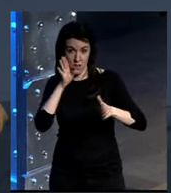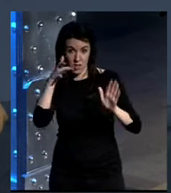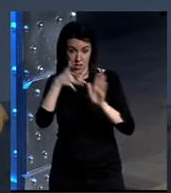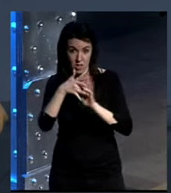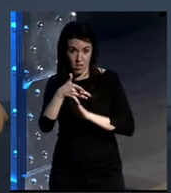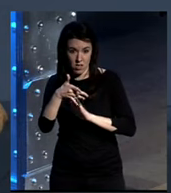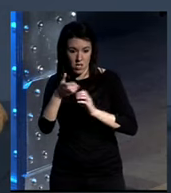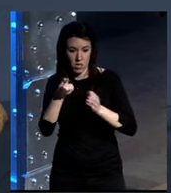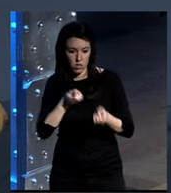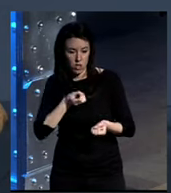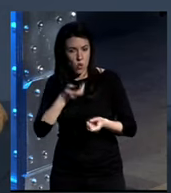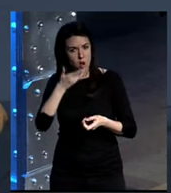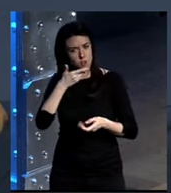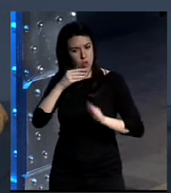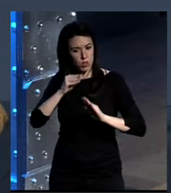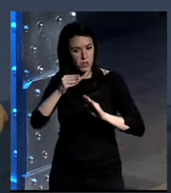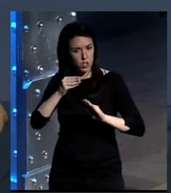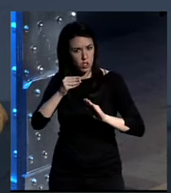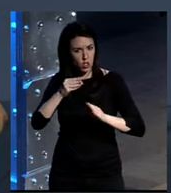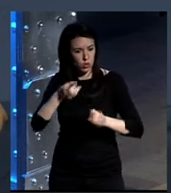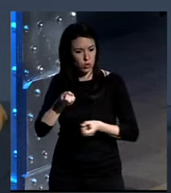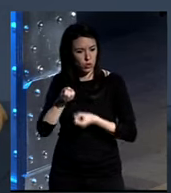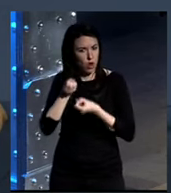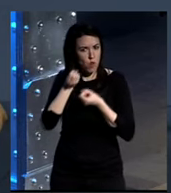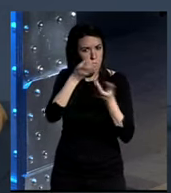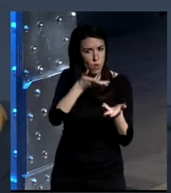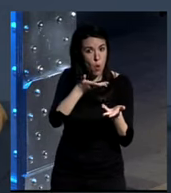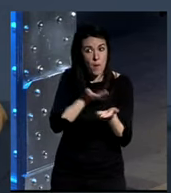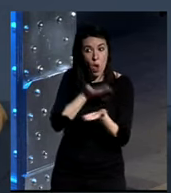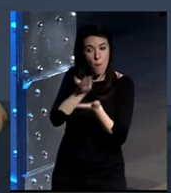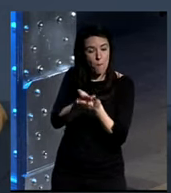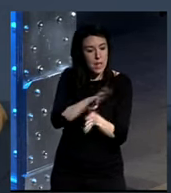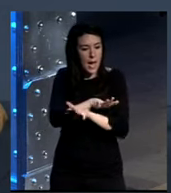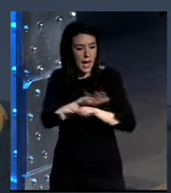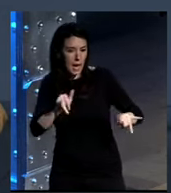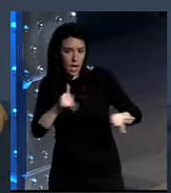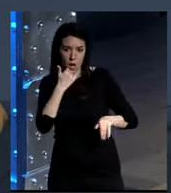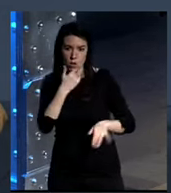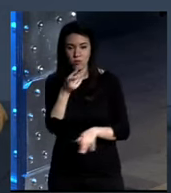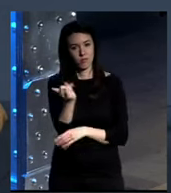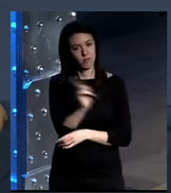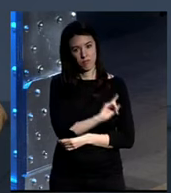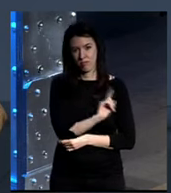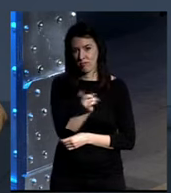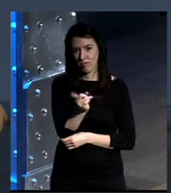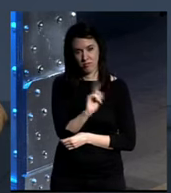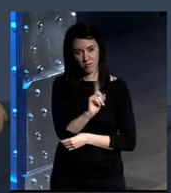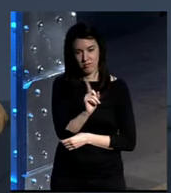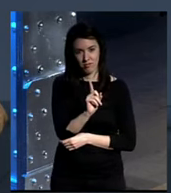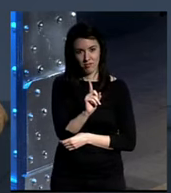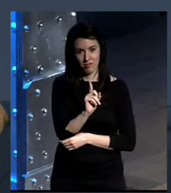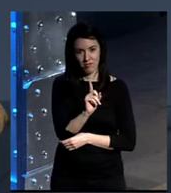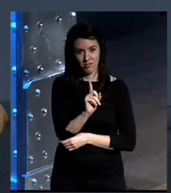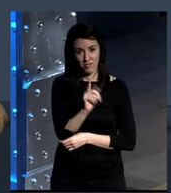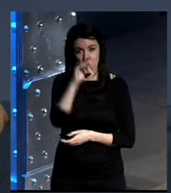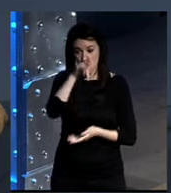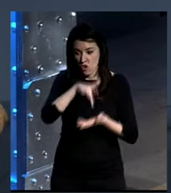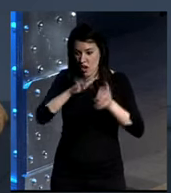les transmitía sus conocimientos sin pedirle nada a cambio. Igual fue en cuantos